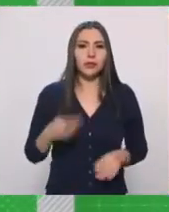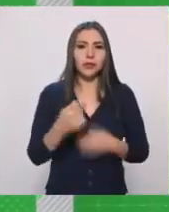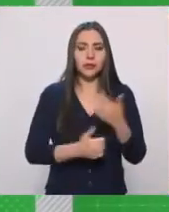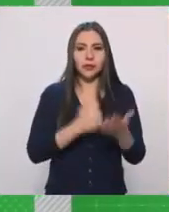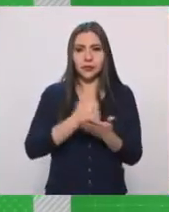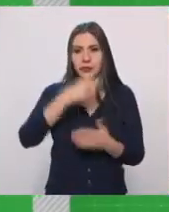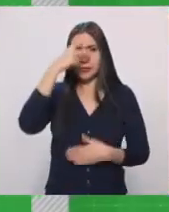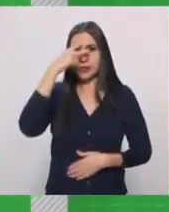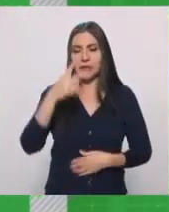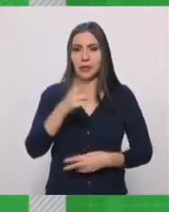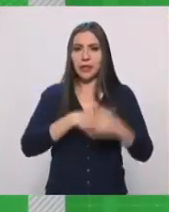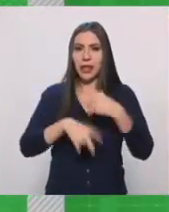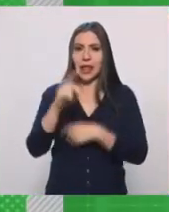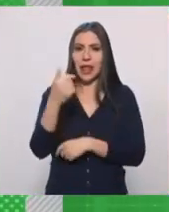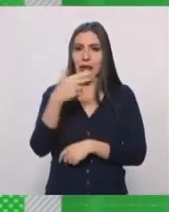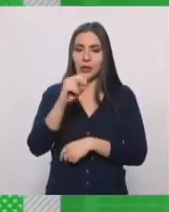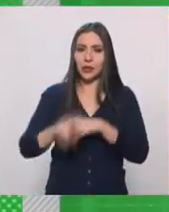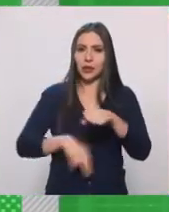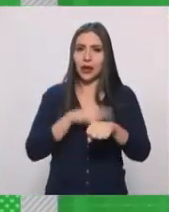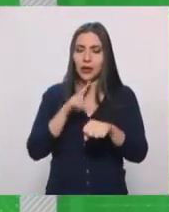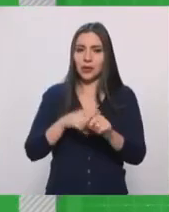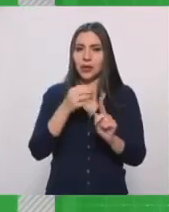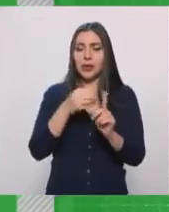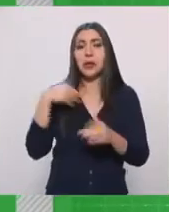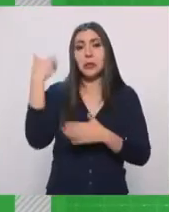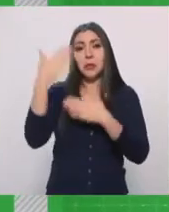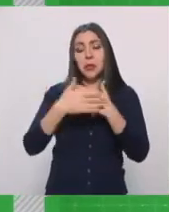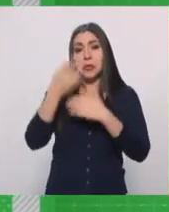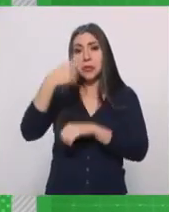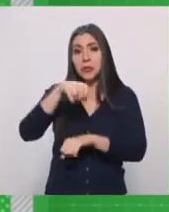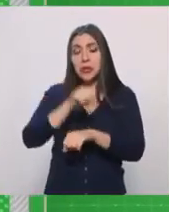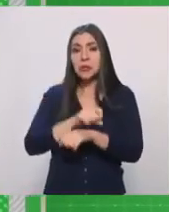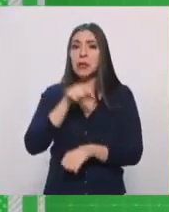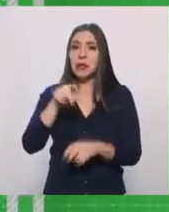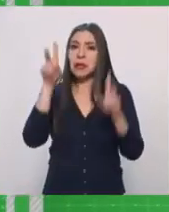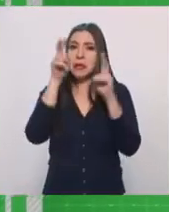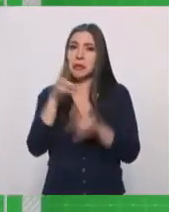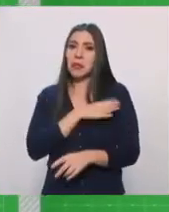altera los ecosistemas. Así que podrá ser un buen tema para la siguiente semana, si lo consideras tú, estimado Tomás.